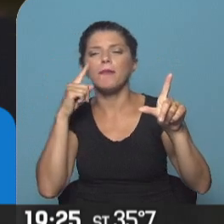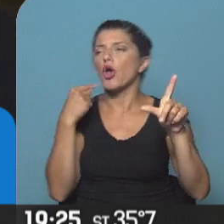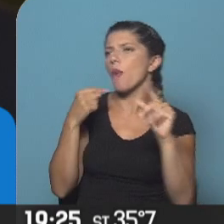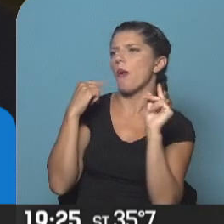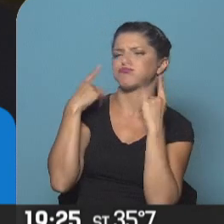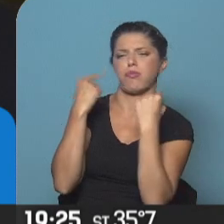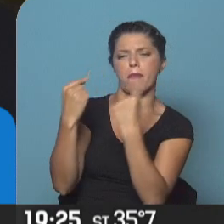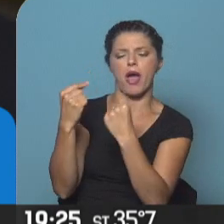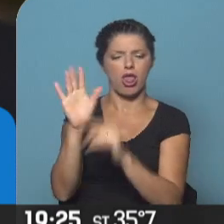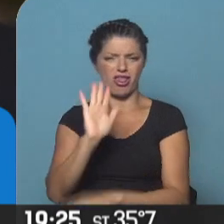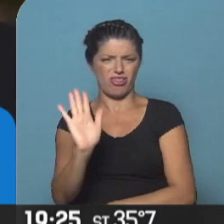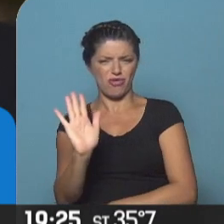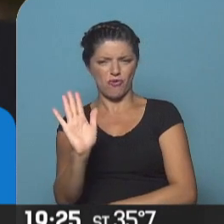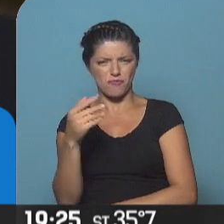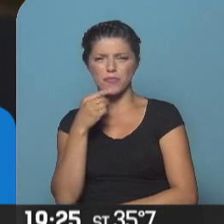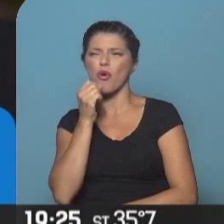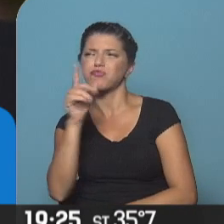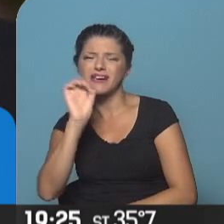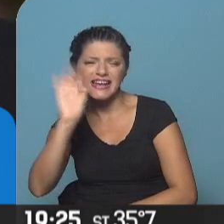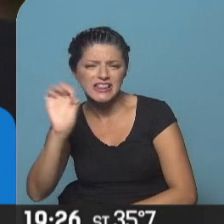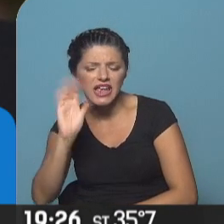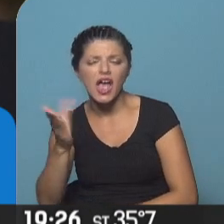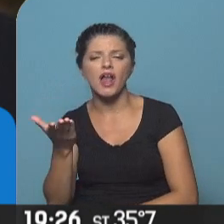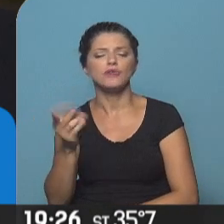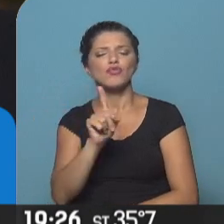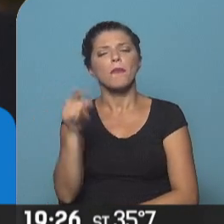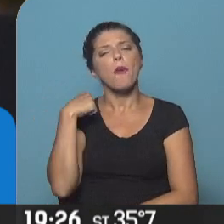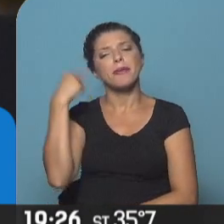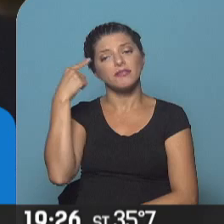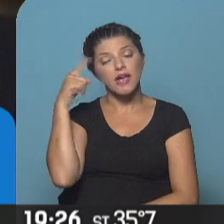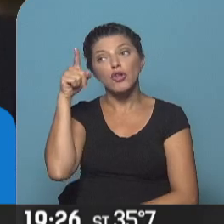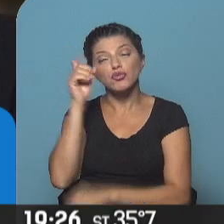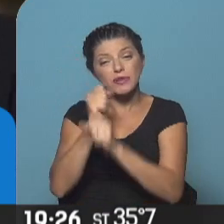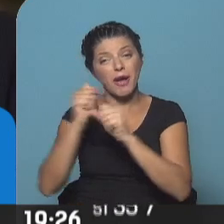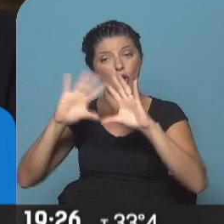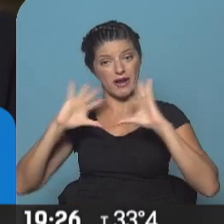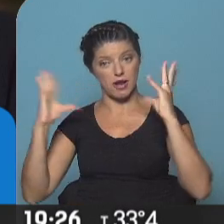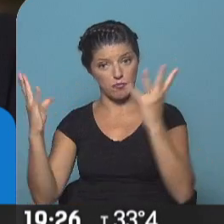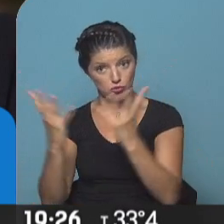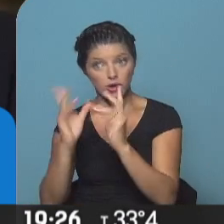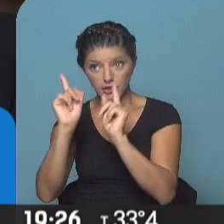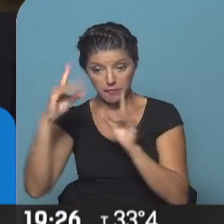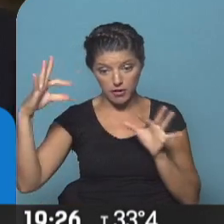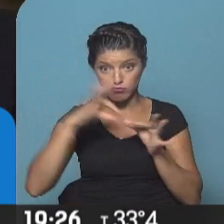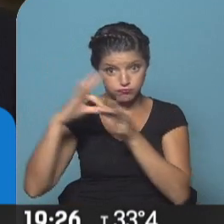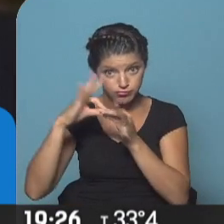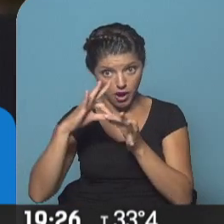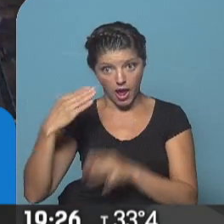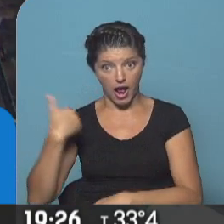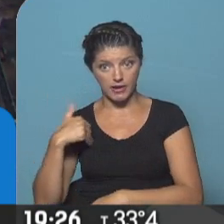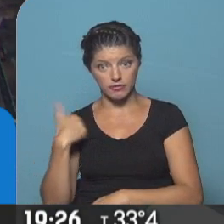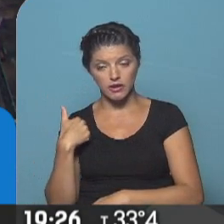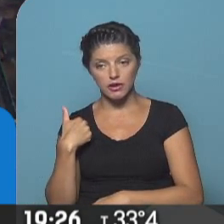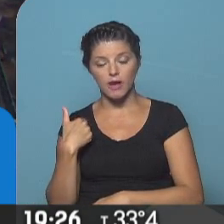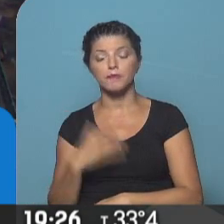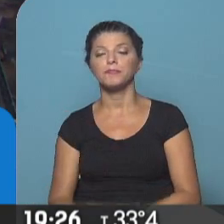esta obra que él está haciendo en el mundo y que también se irradia sobre Argentina. En Argentina no puede ser que